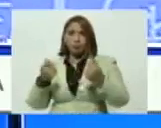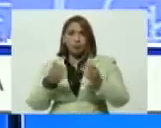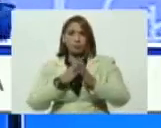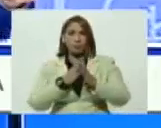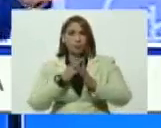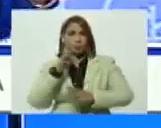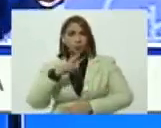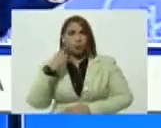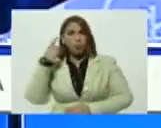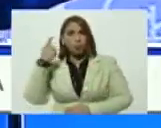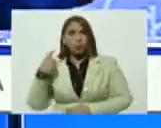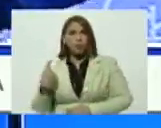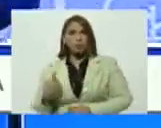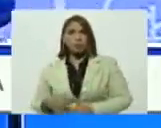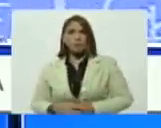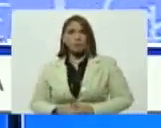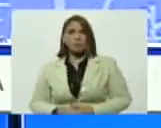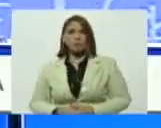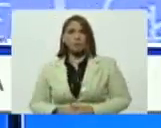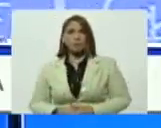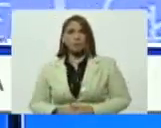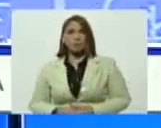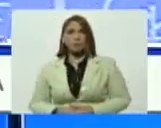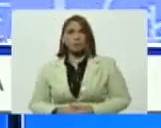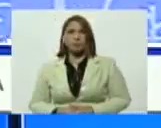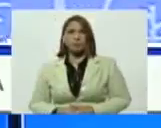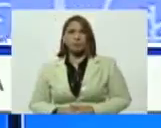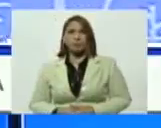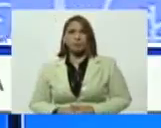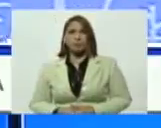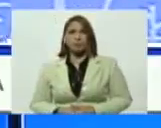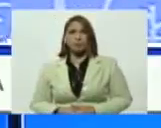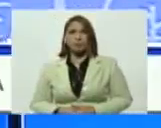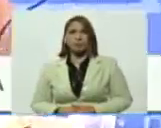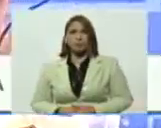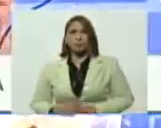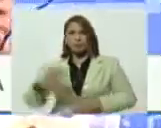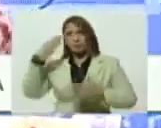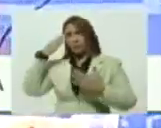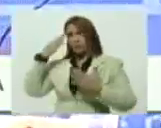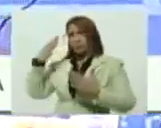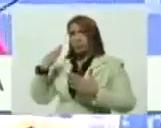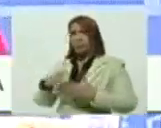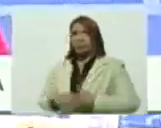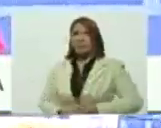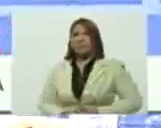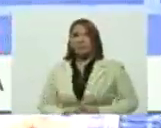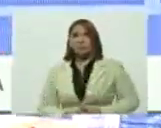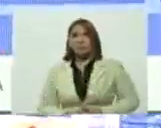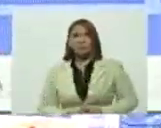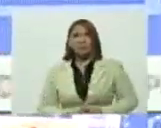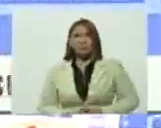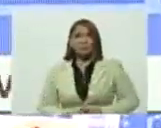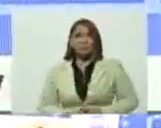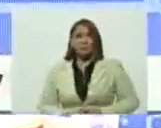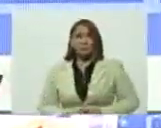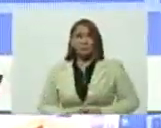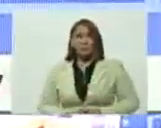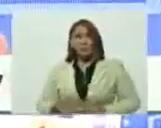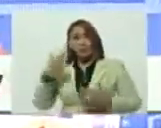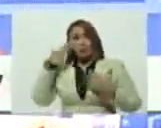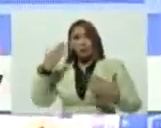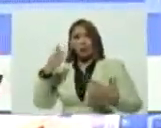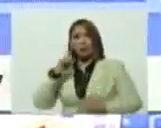favor, Robetza, adelante. Saludos, presidente. Saludarle en nombre de toda